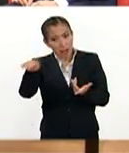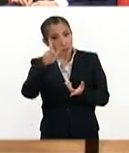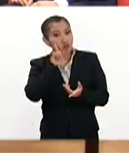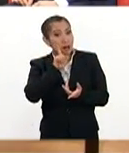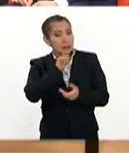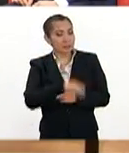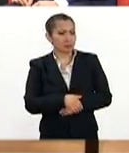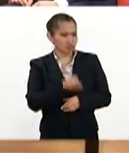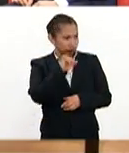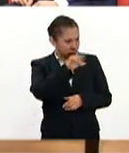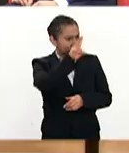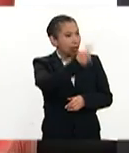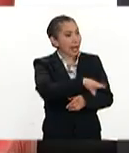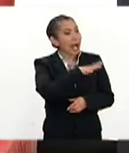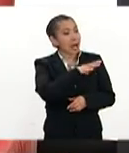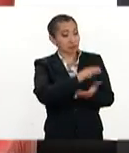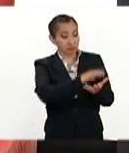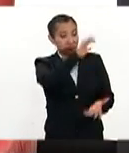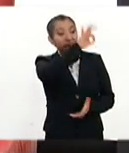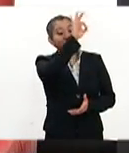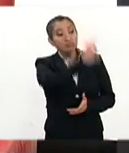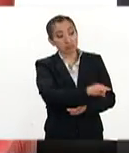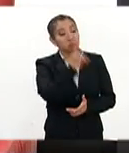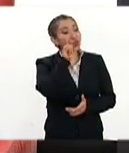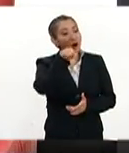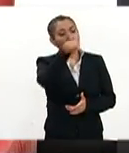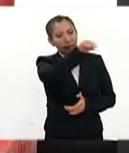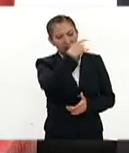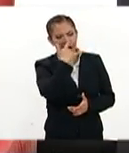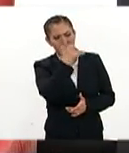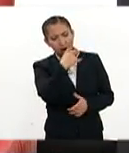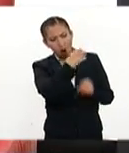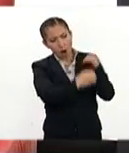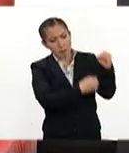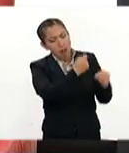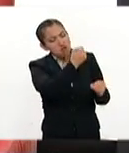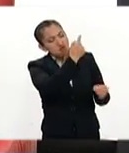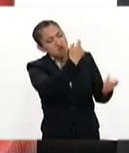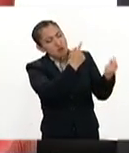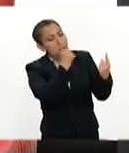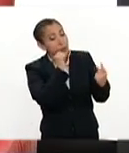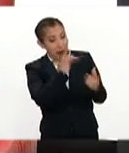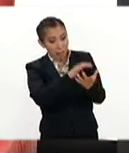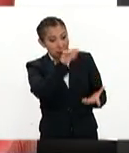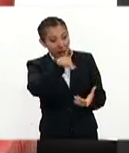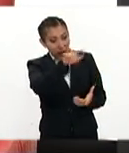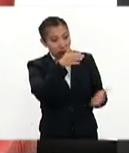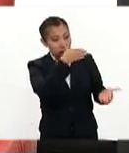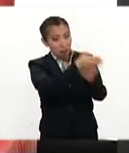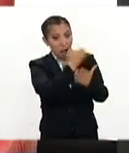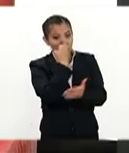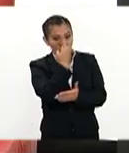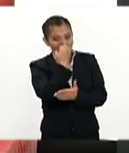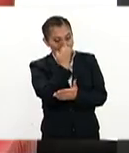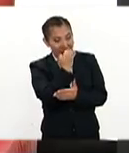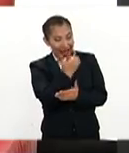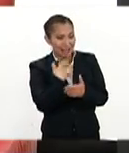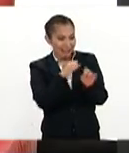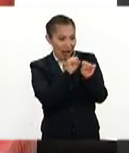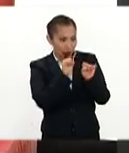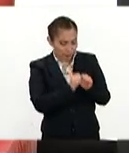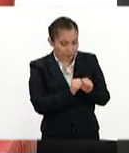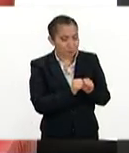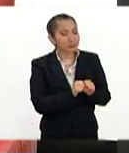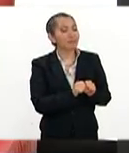mujeres. De hecho, sí, tenemos un alto porcentaje de mujeres. Es muy curioso, porque en las obras hay pocas mujeres, pero casi todas van a la escuela, todas van a nuestras